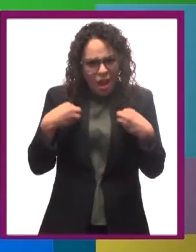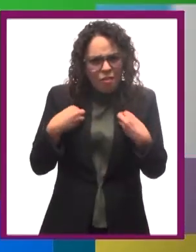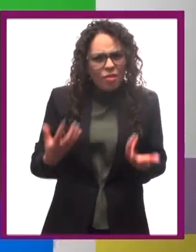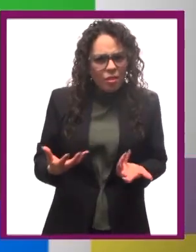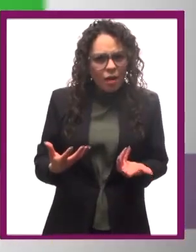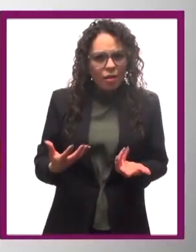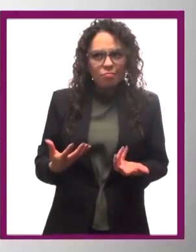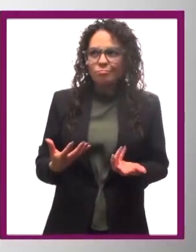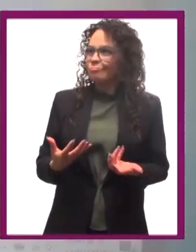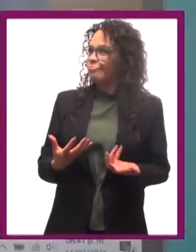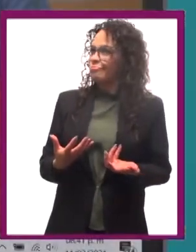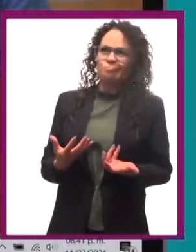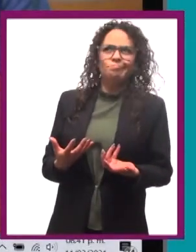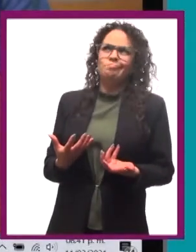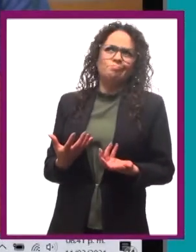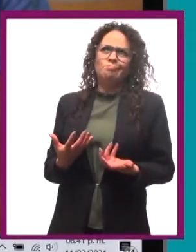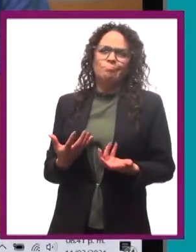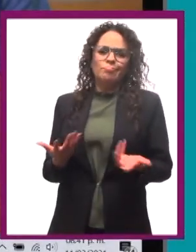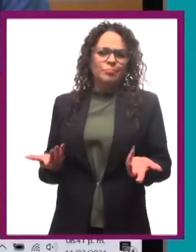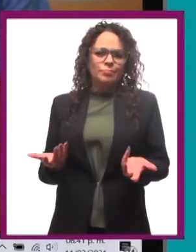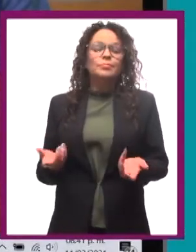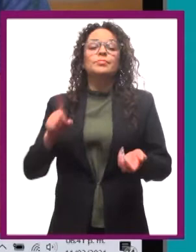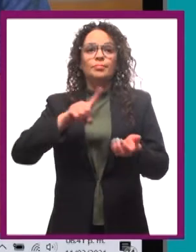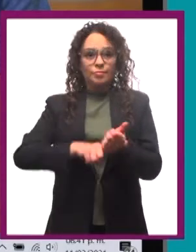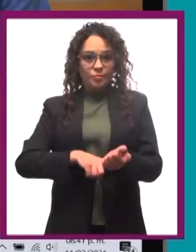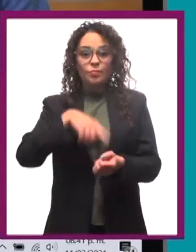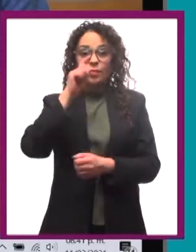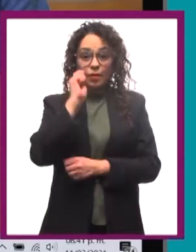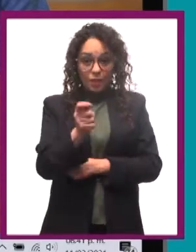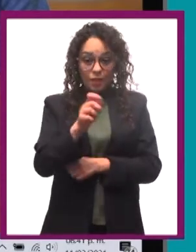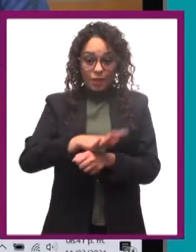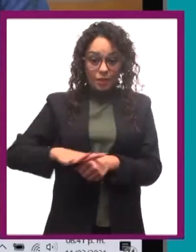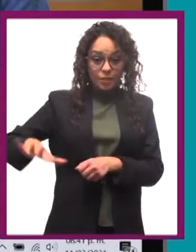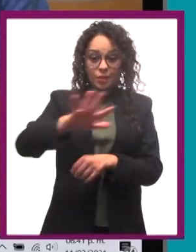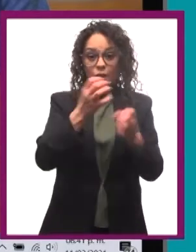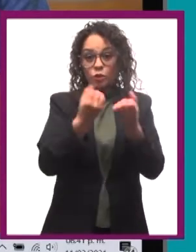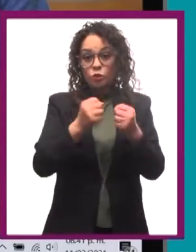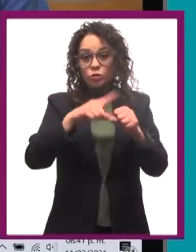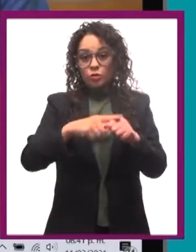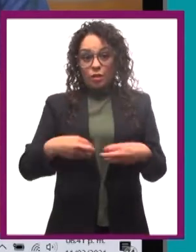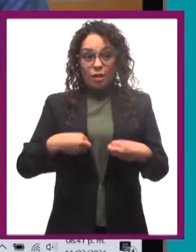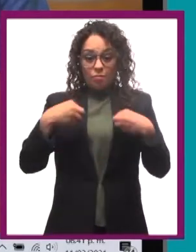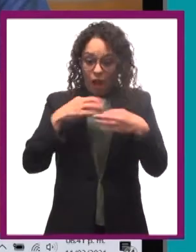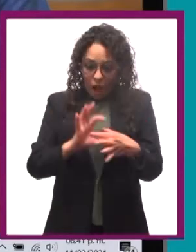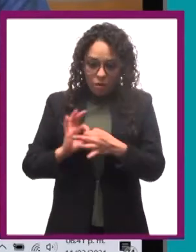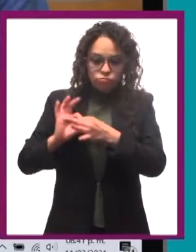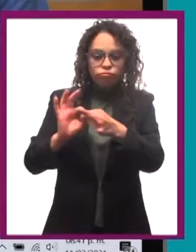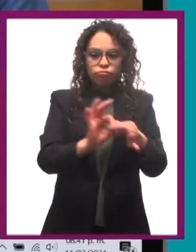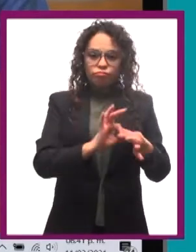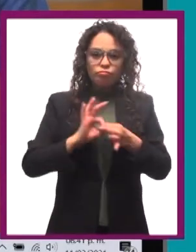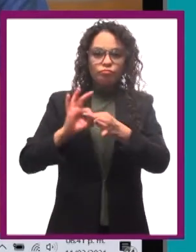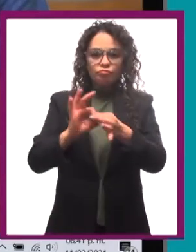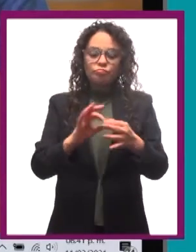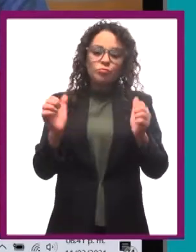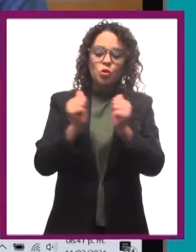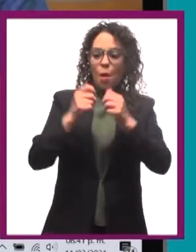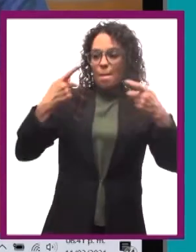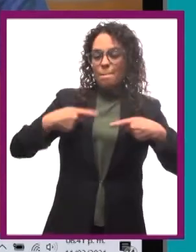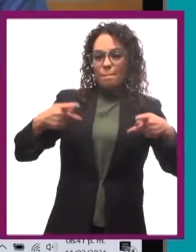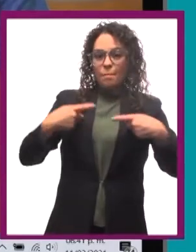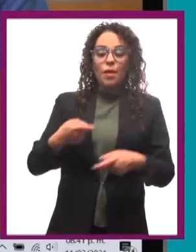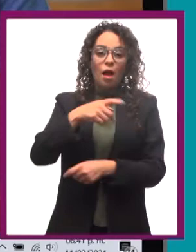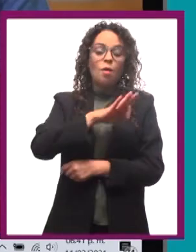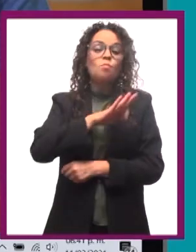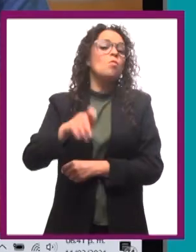No. El juego tiene también una función social. A través de él se forman y fortalecen vínculos entre las personas